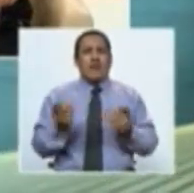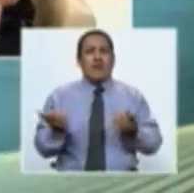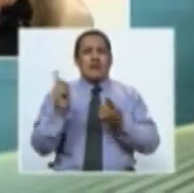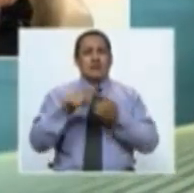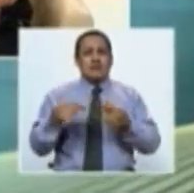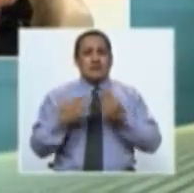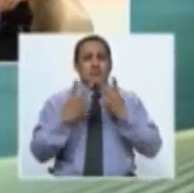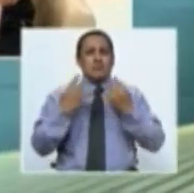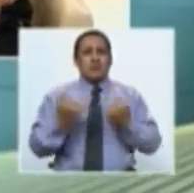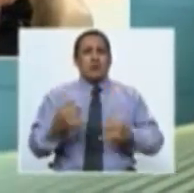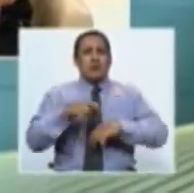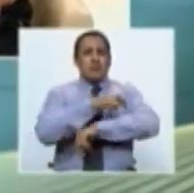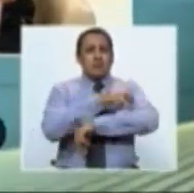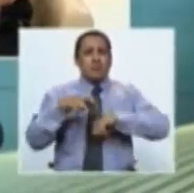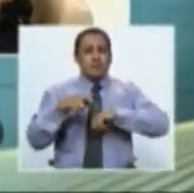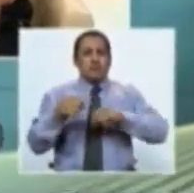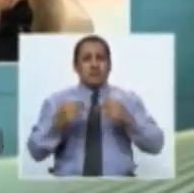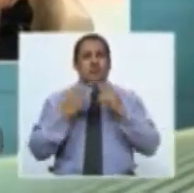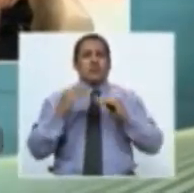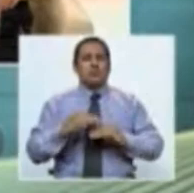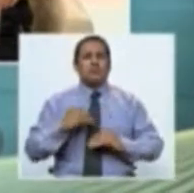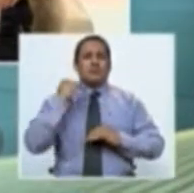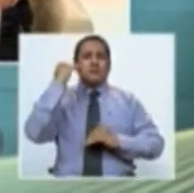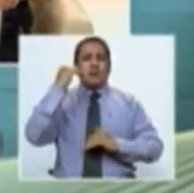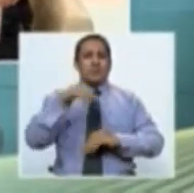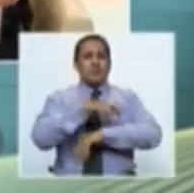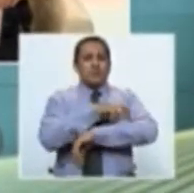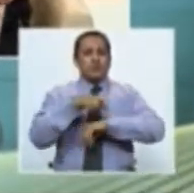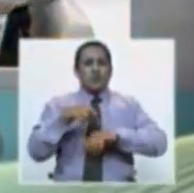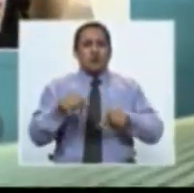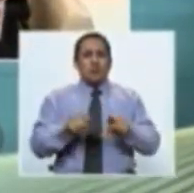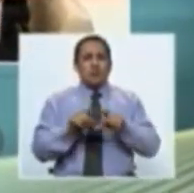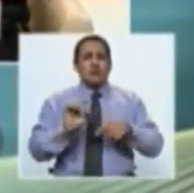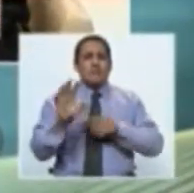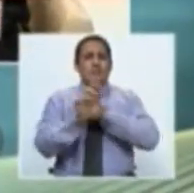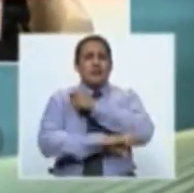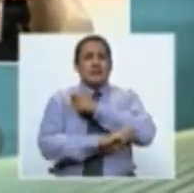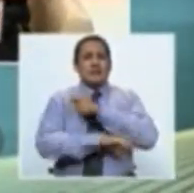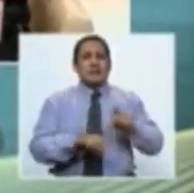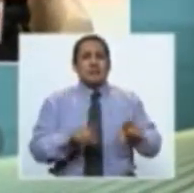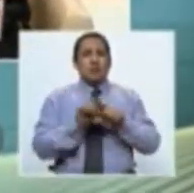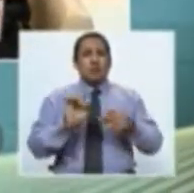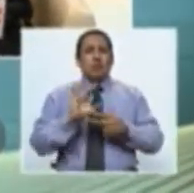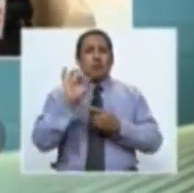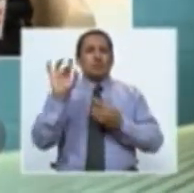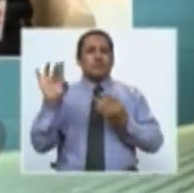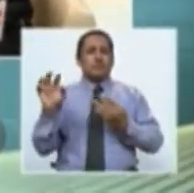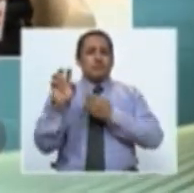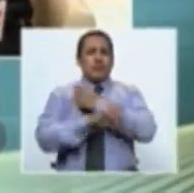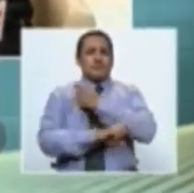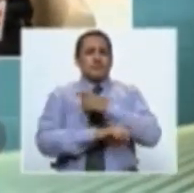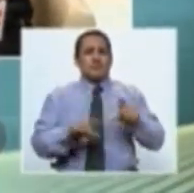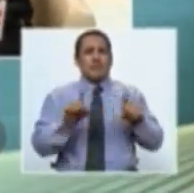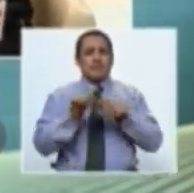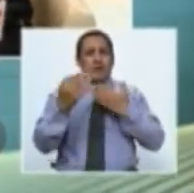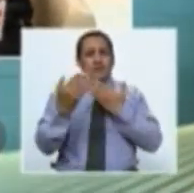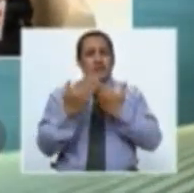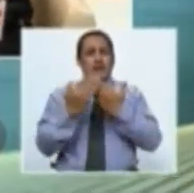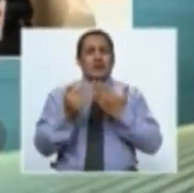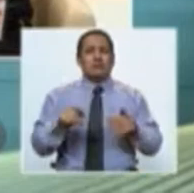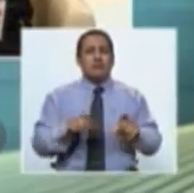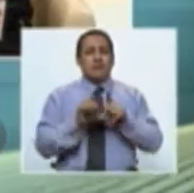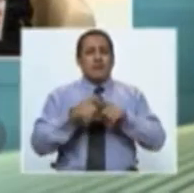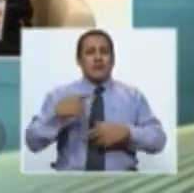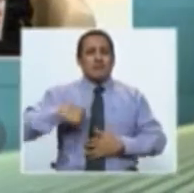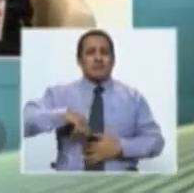que lleguemos a una profesión de alto nivel profesional como en Finlandia, y no solo como en Finlandia, sino como en otros países, digamos, más